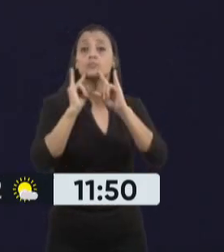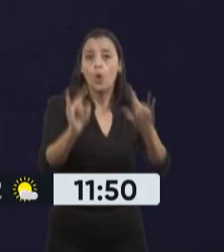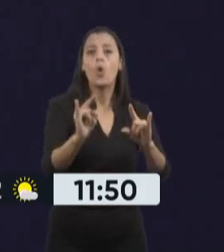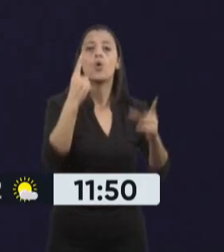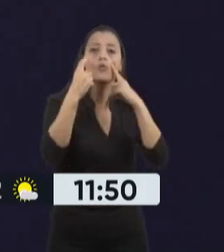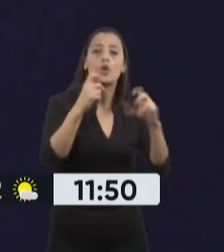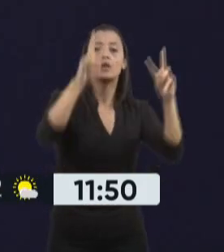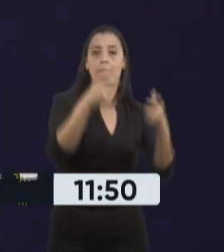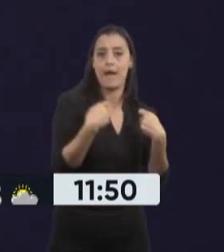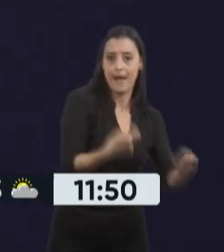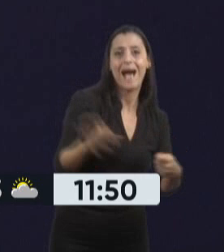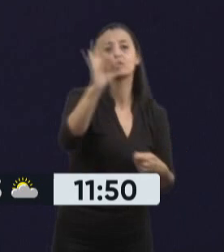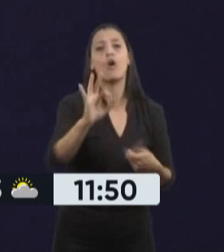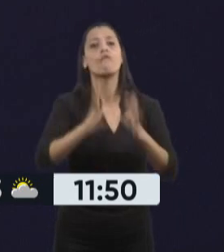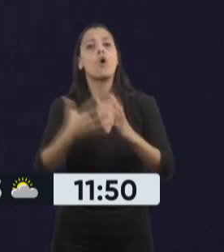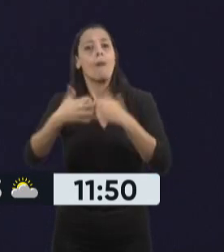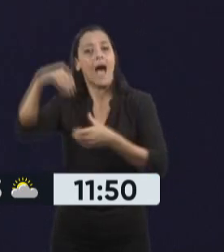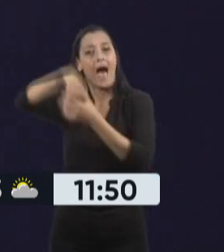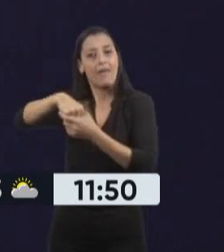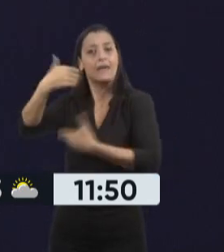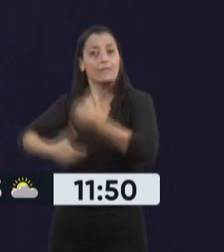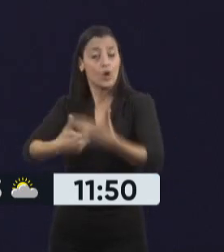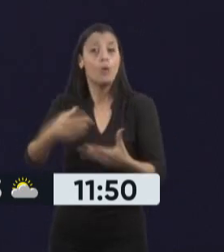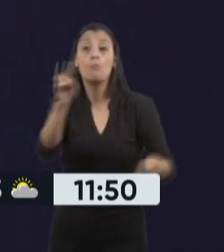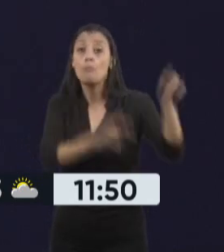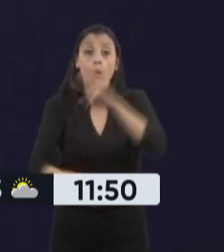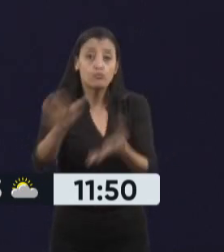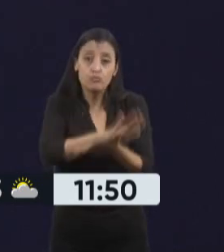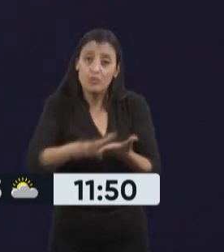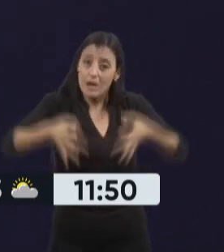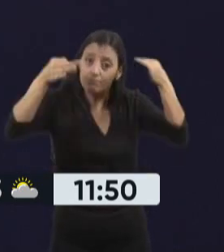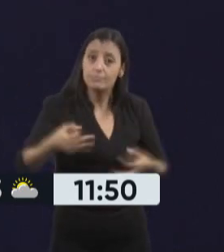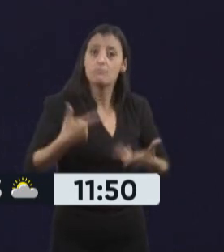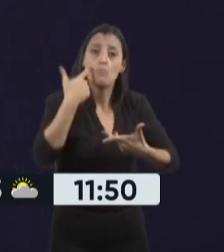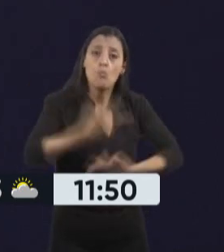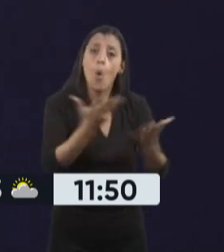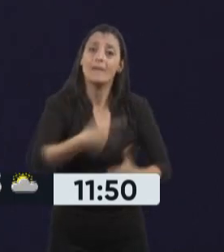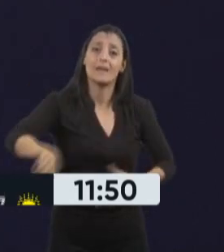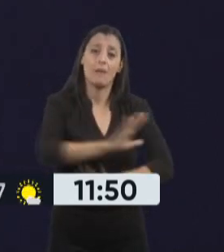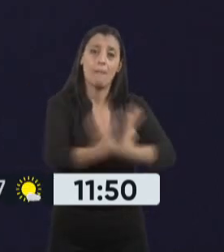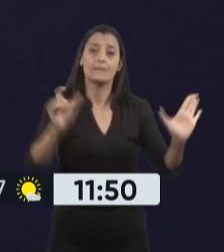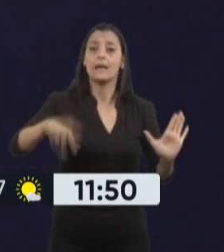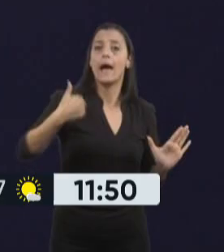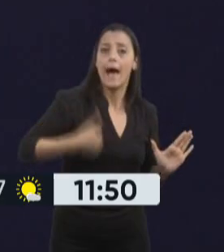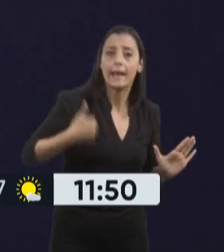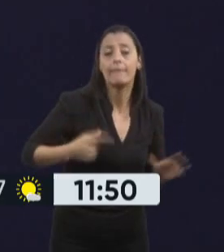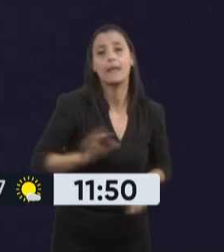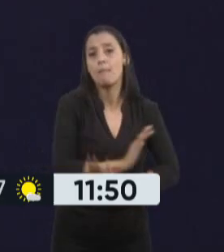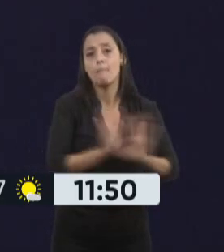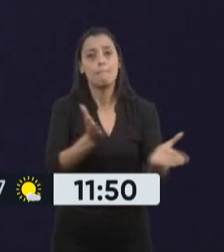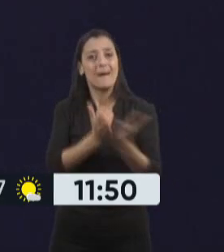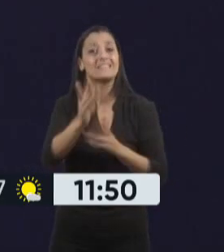gastos y controle la operatoria para que todo sea lo más transparente posible para todos de una buena vez en la República Argentina con